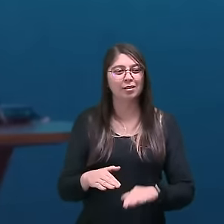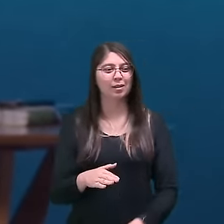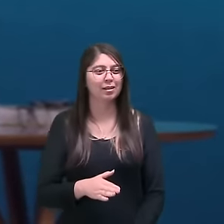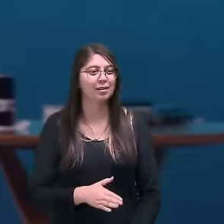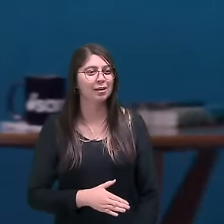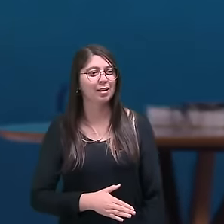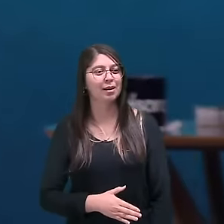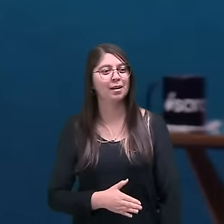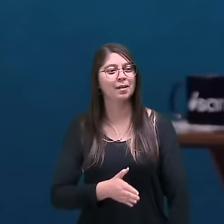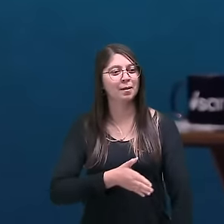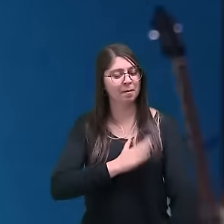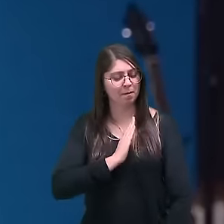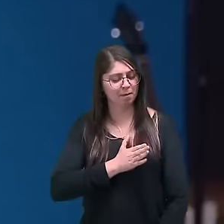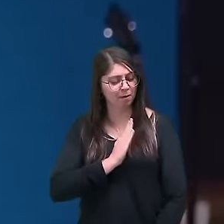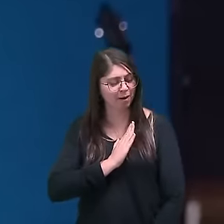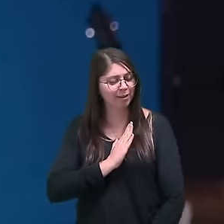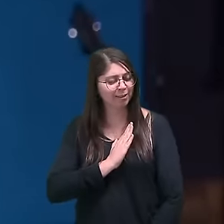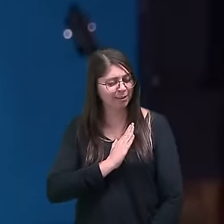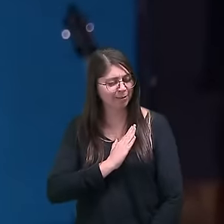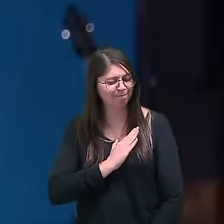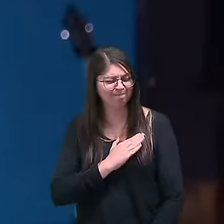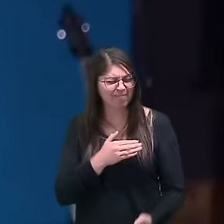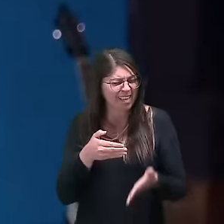palabras proféticas que salen de tu altar.